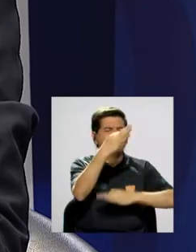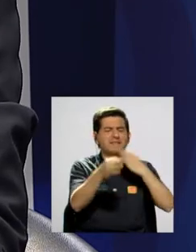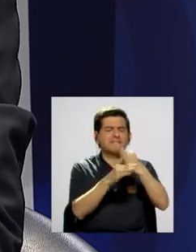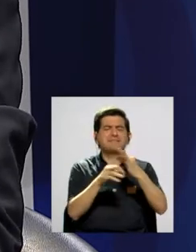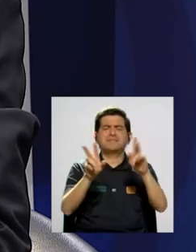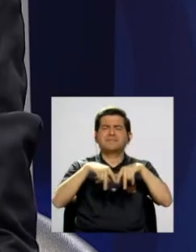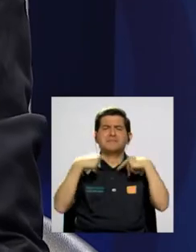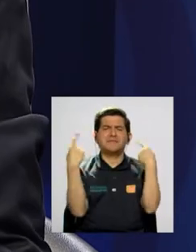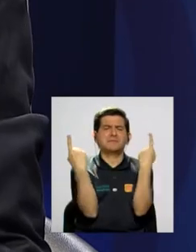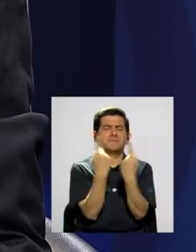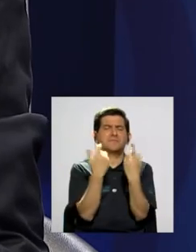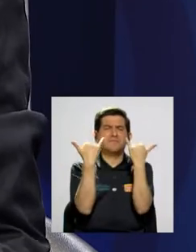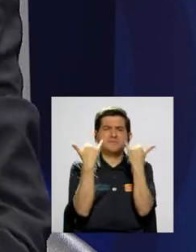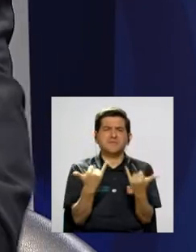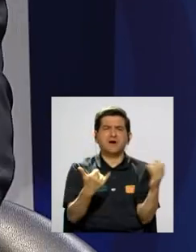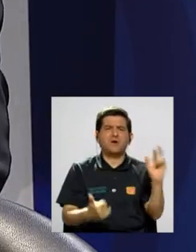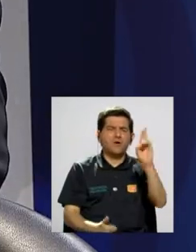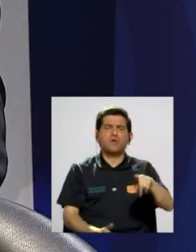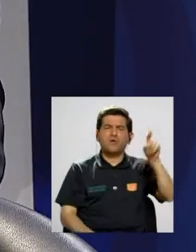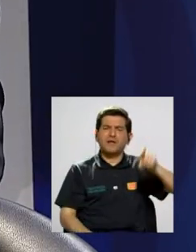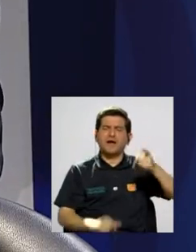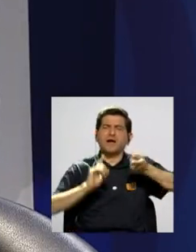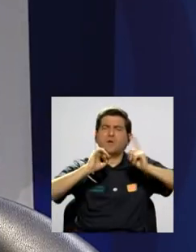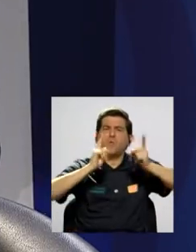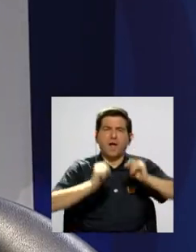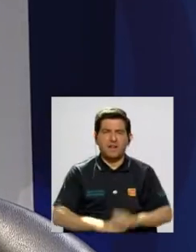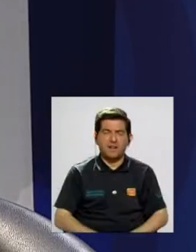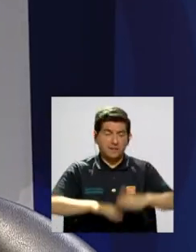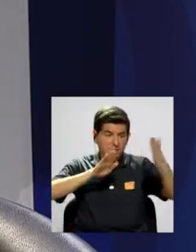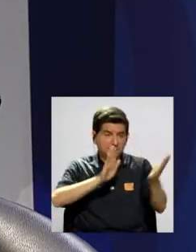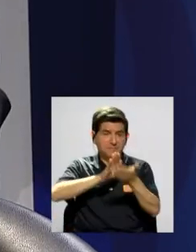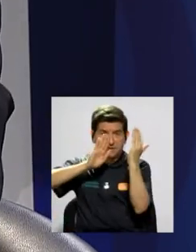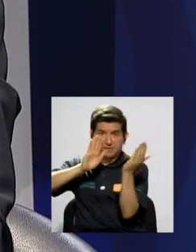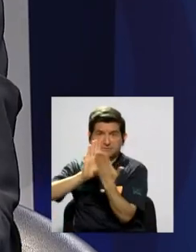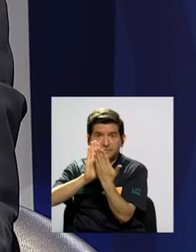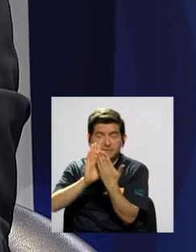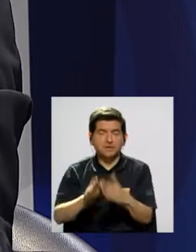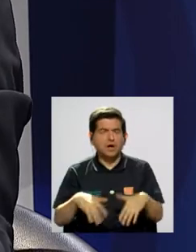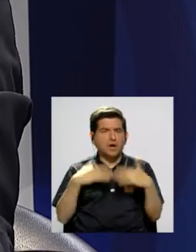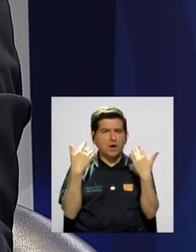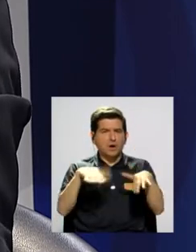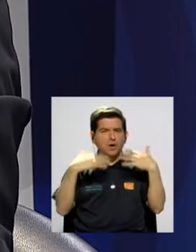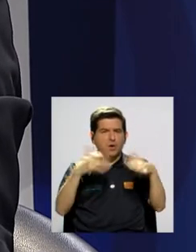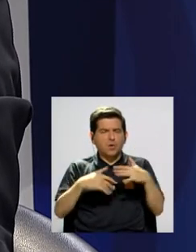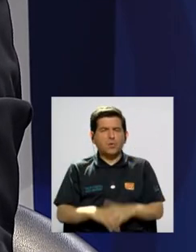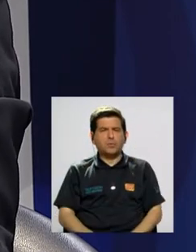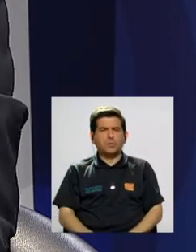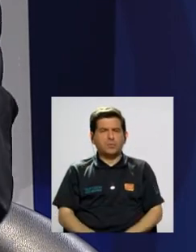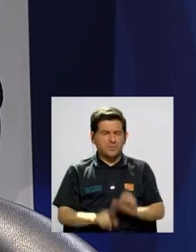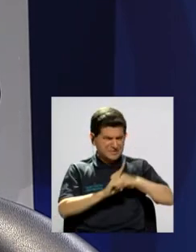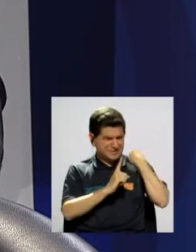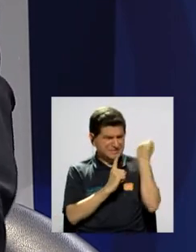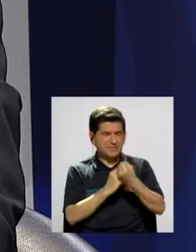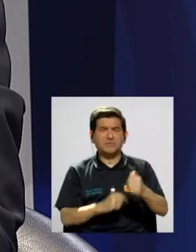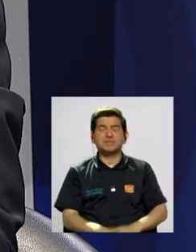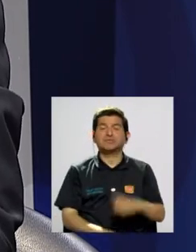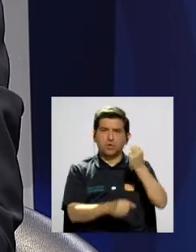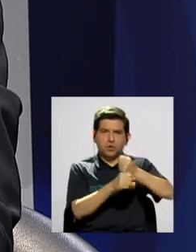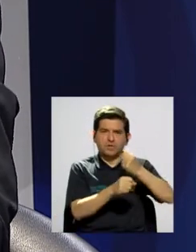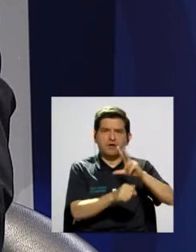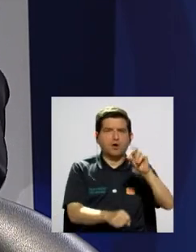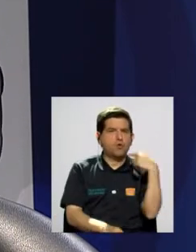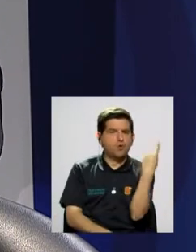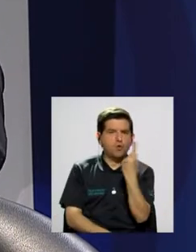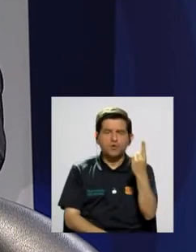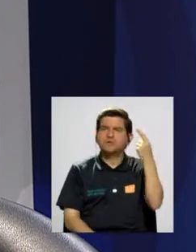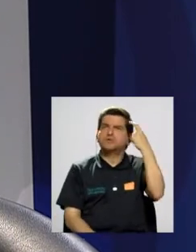necesitan hoy en Costa Rica para enfrentar estos enormes desafíos. Es una tarea que va a obligar ya no solamente